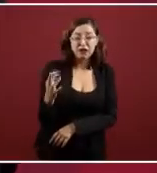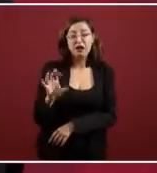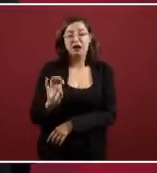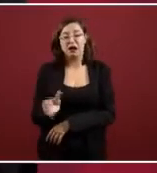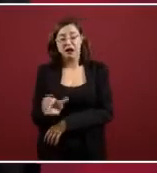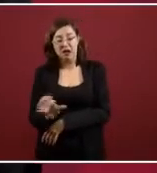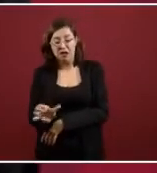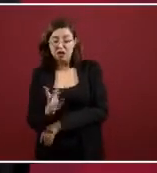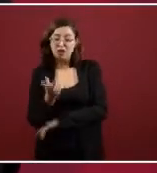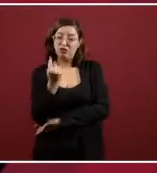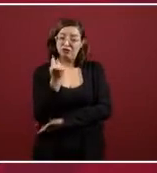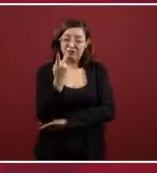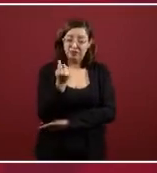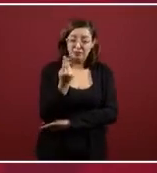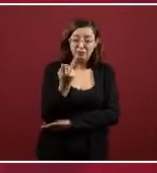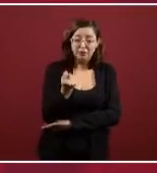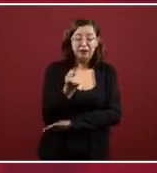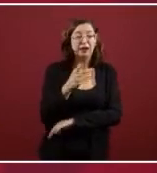canales de televisión,